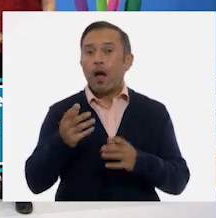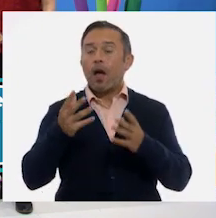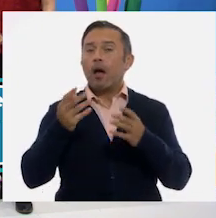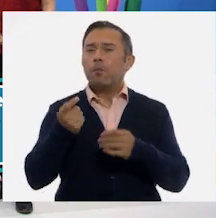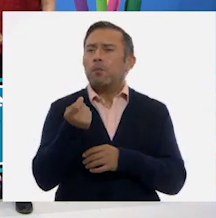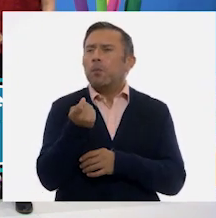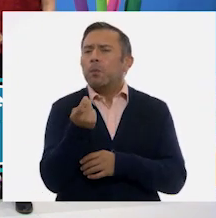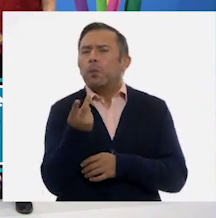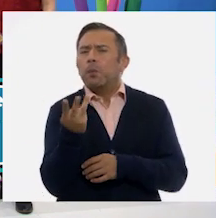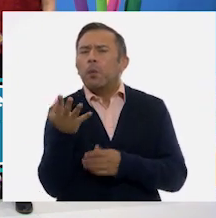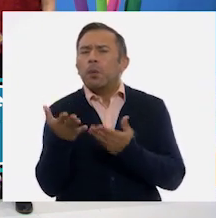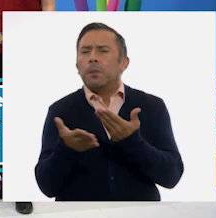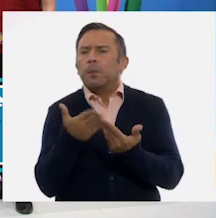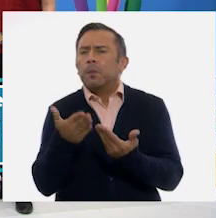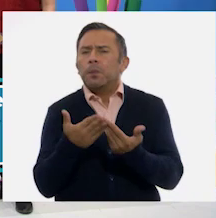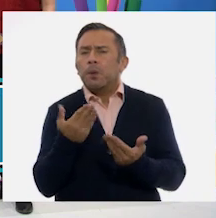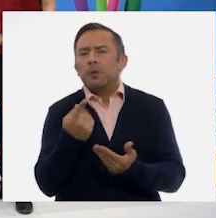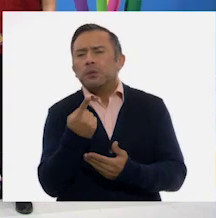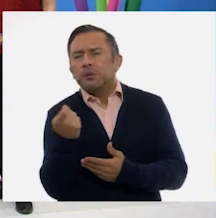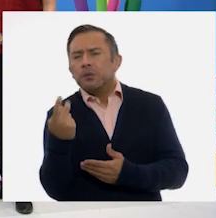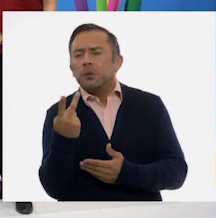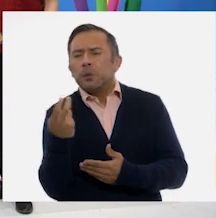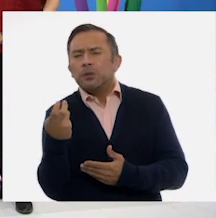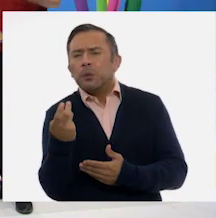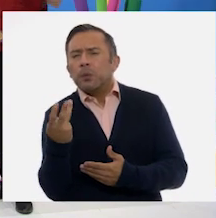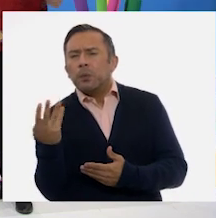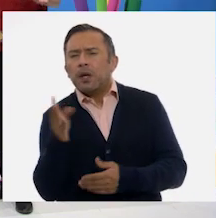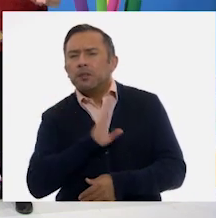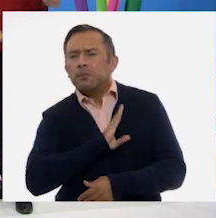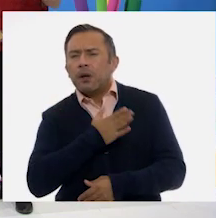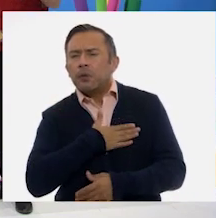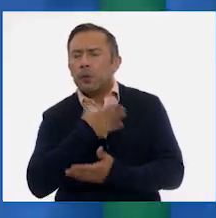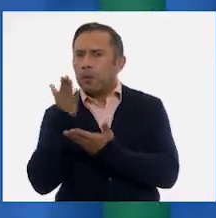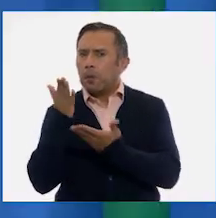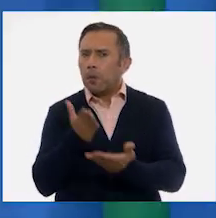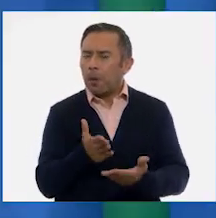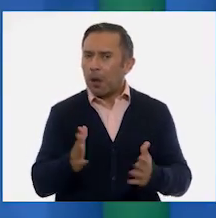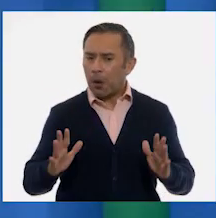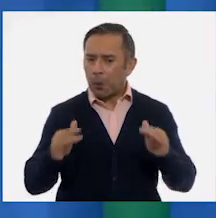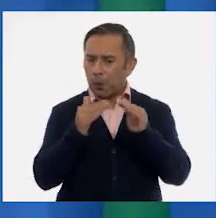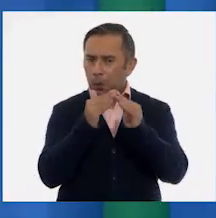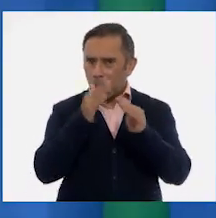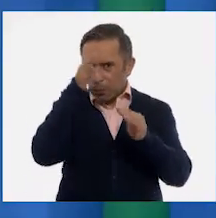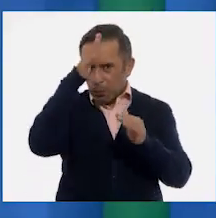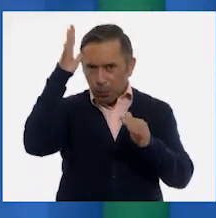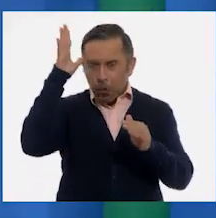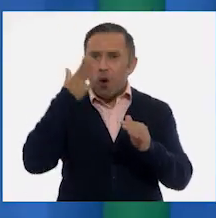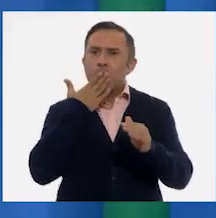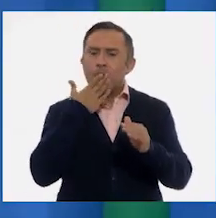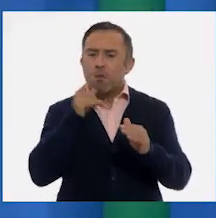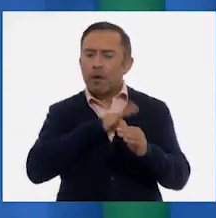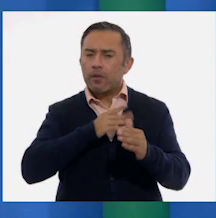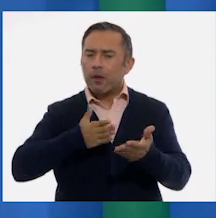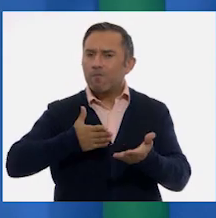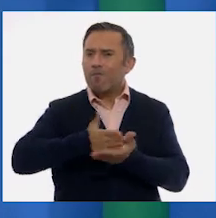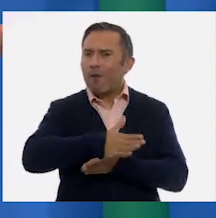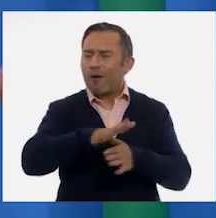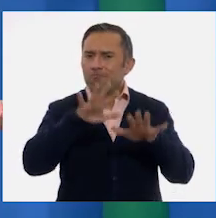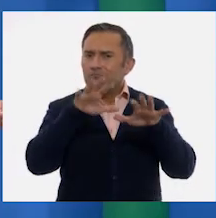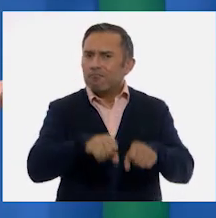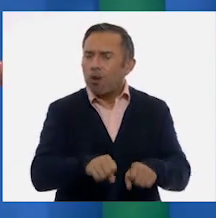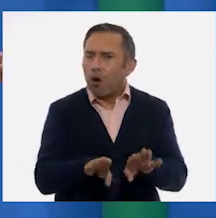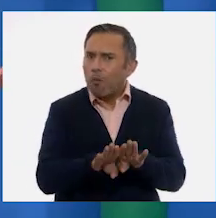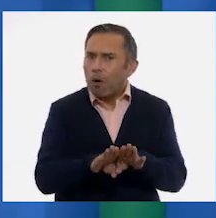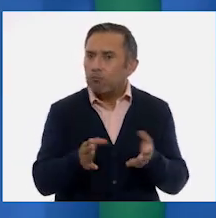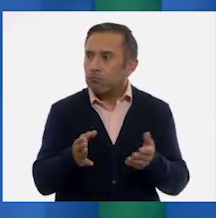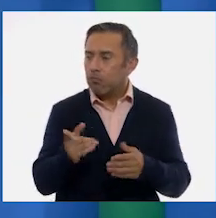pudieron conquistar la capital del Imperio Mexica? Bueno, aunque no son las mismas palabras, sí es la misma idea. Ah, muy bien. Y